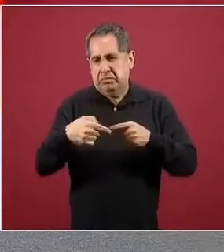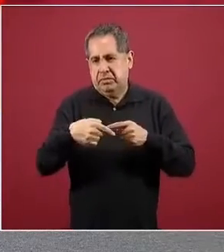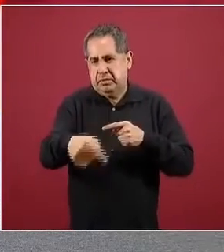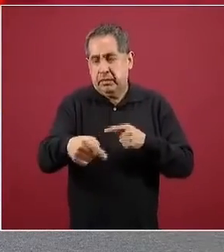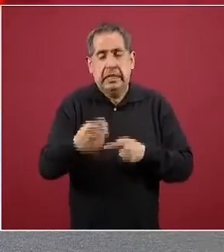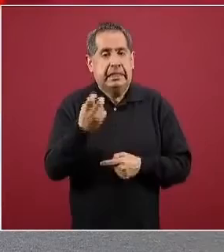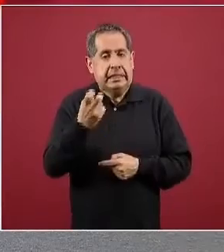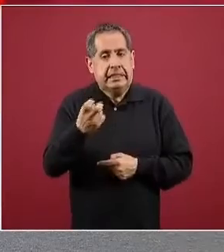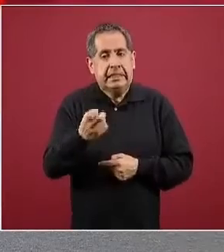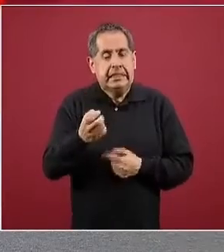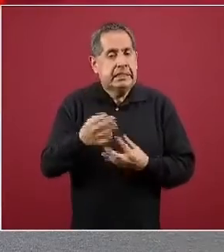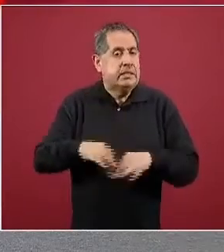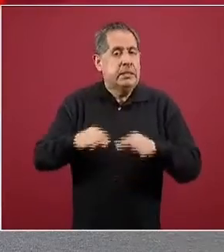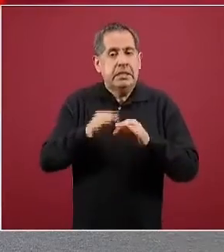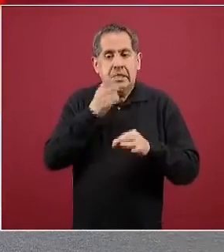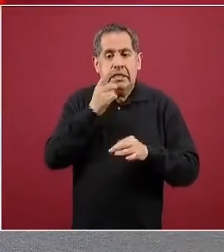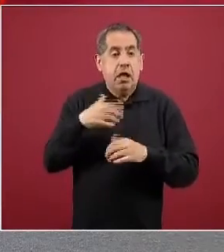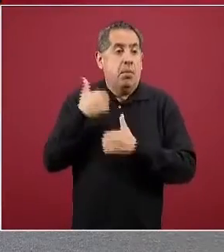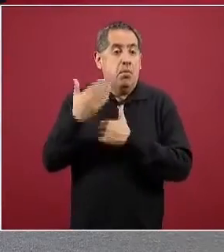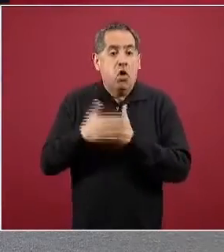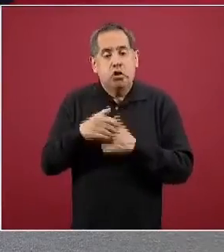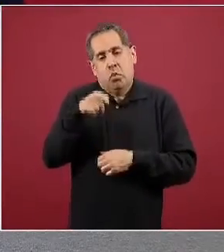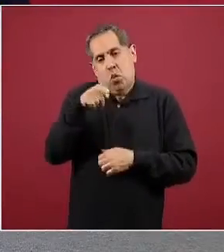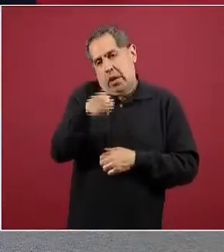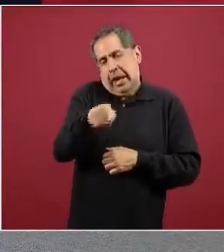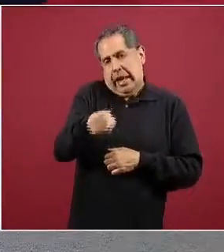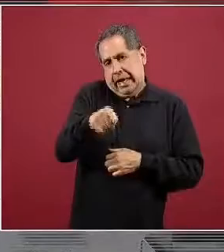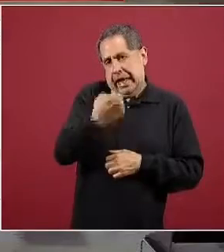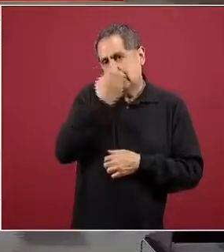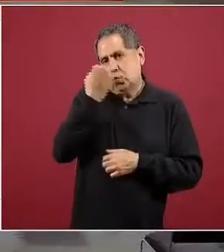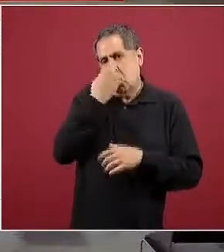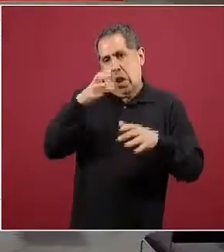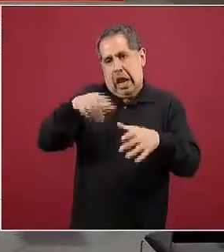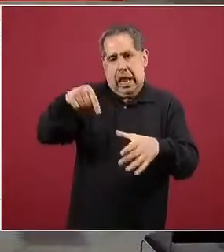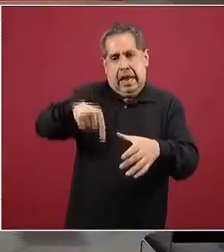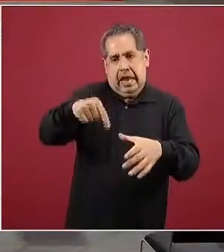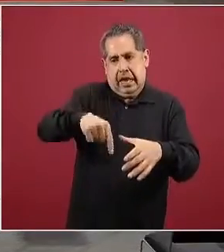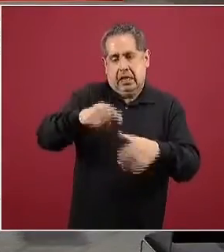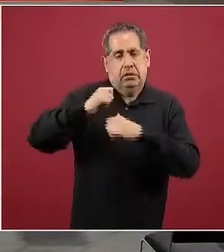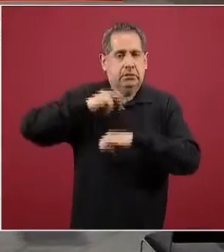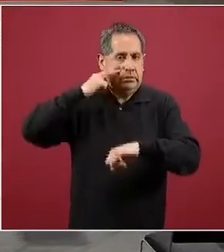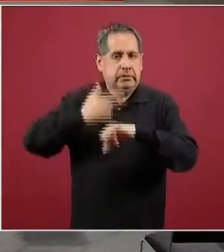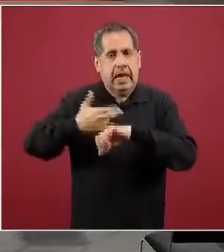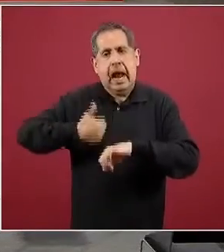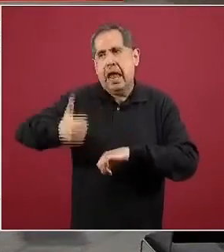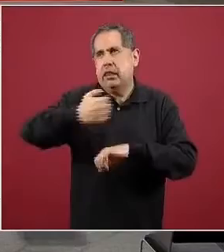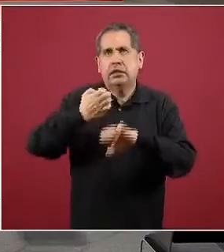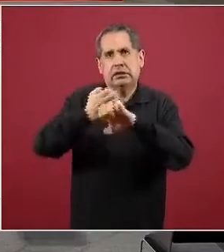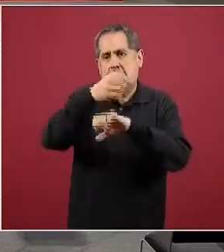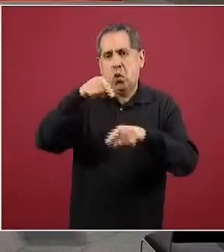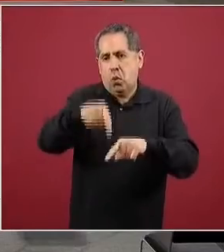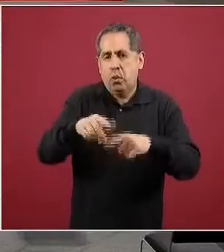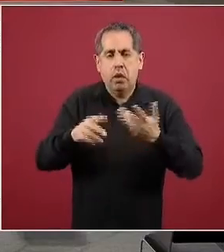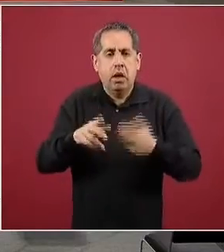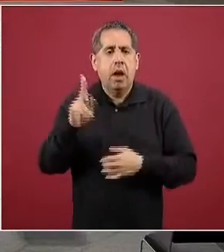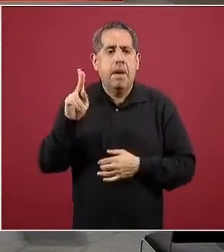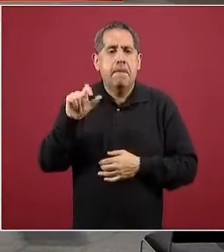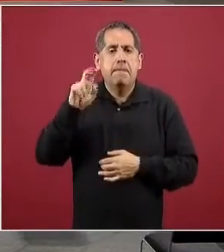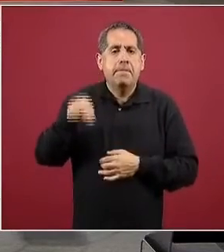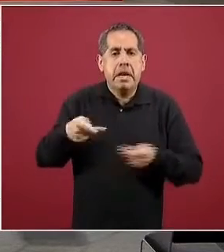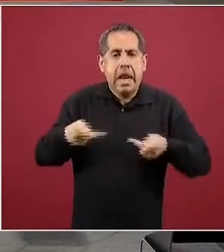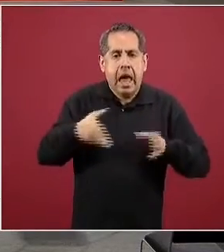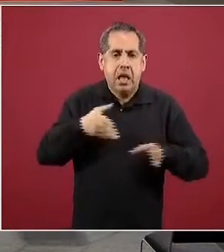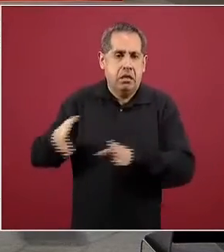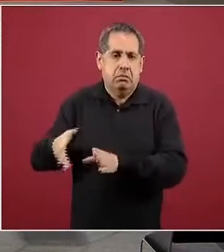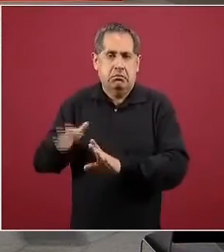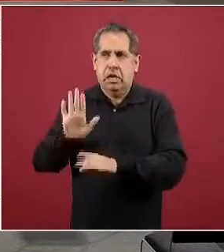ya corresponderá a la organización específica de cada localidad, de cada estado. Cada estado tiene un plan de